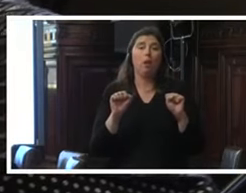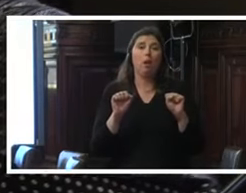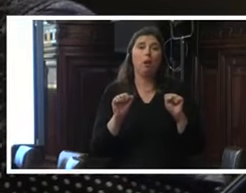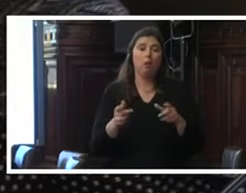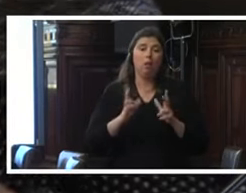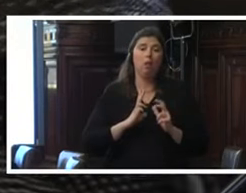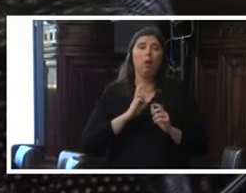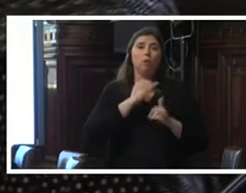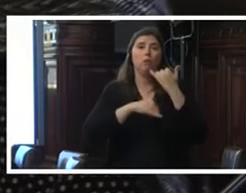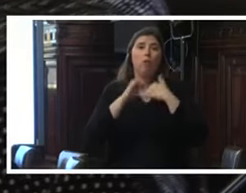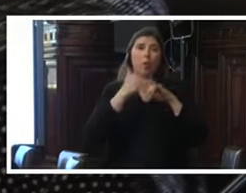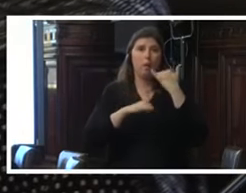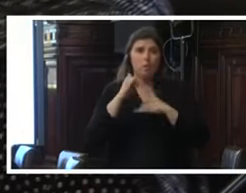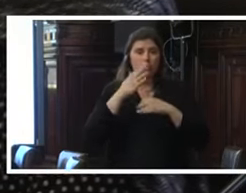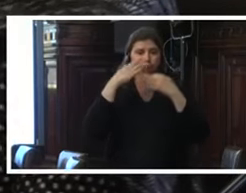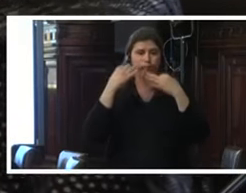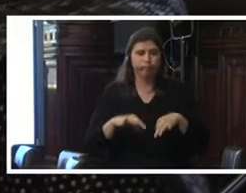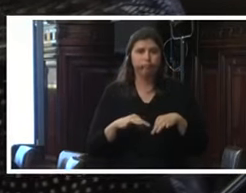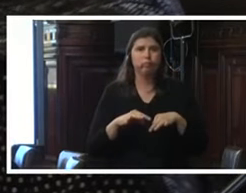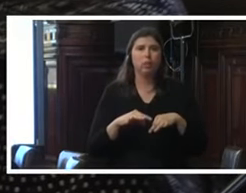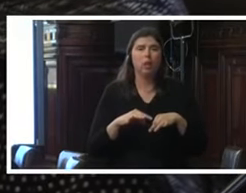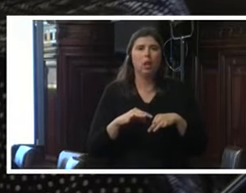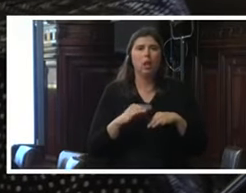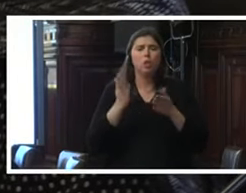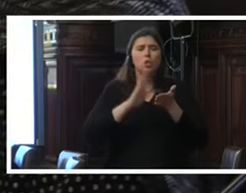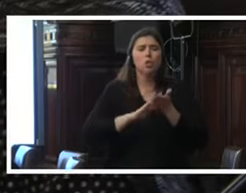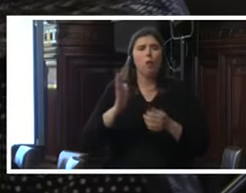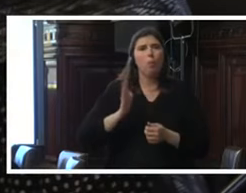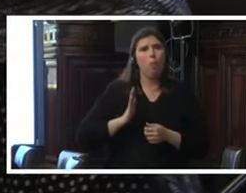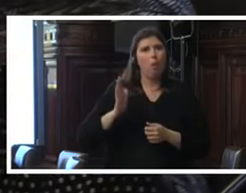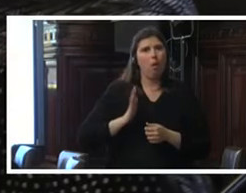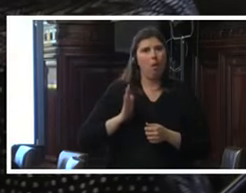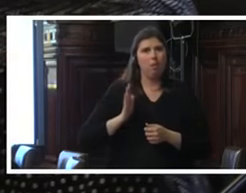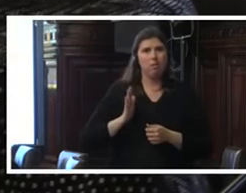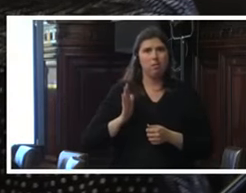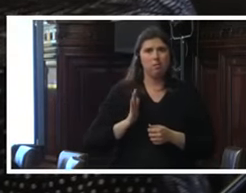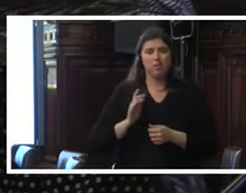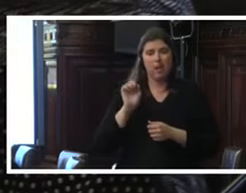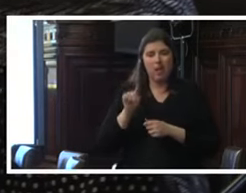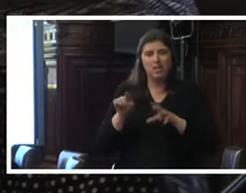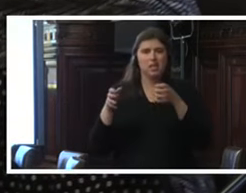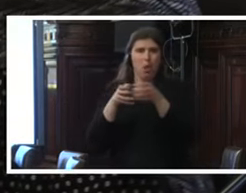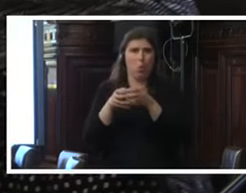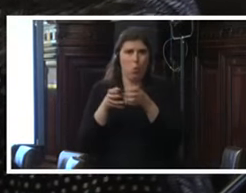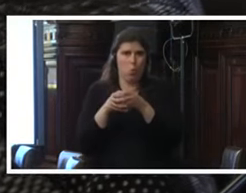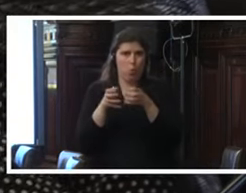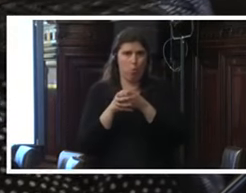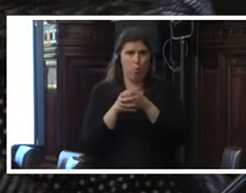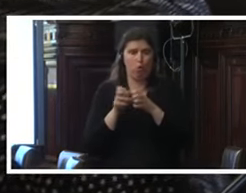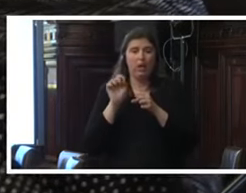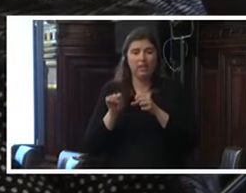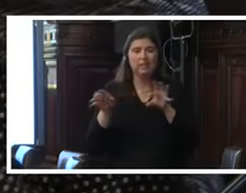lesión m en el grupo a les verts antes